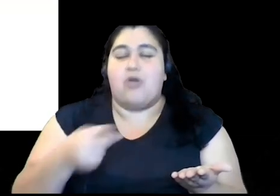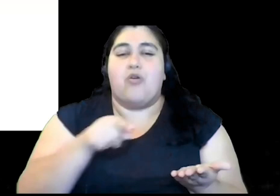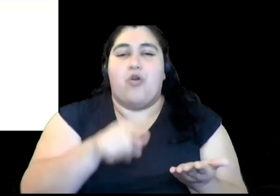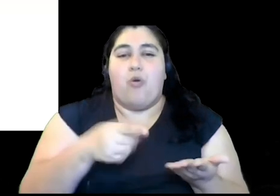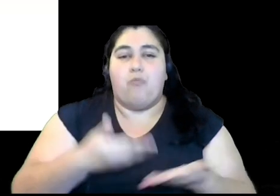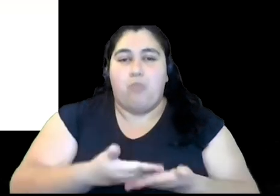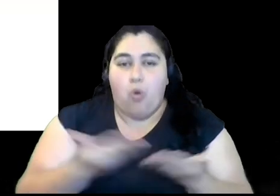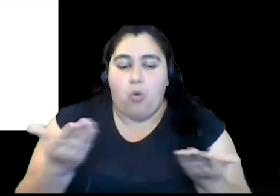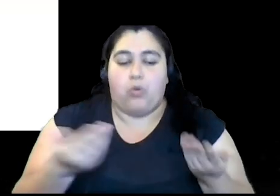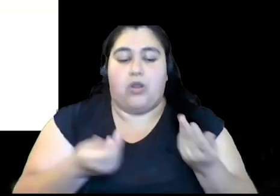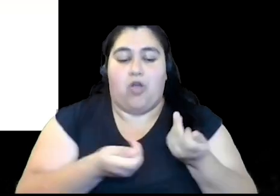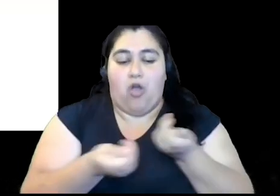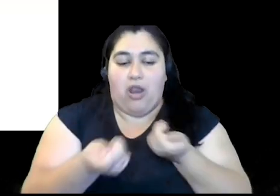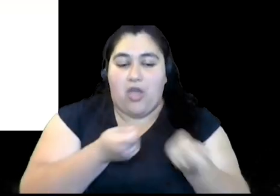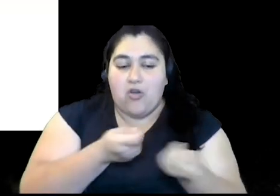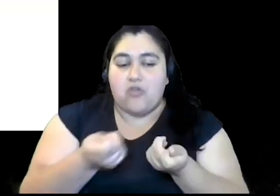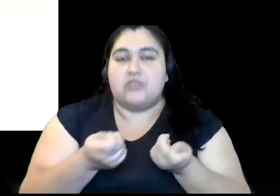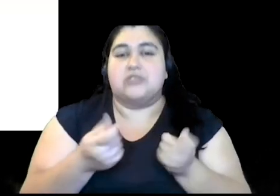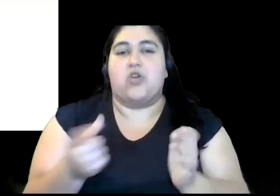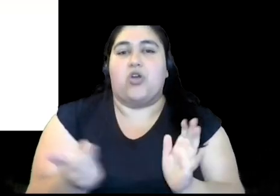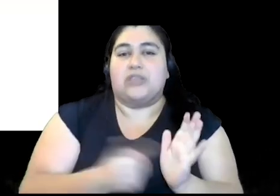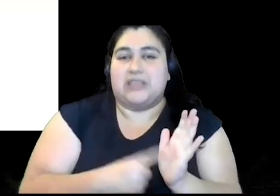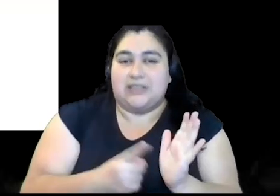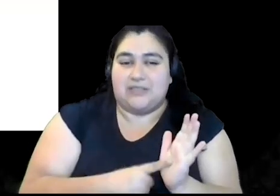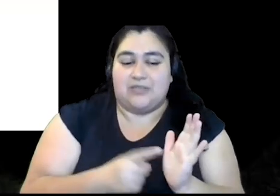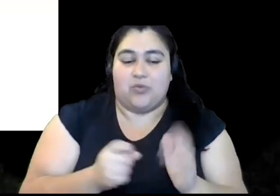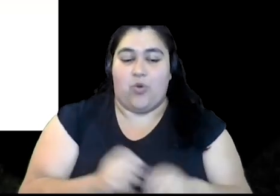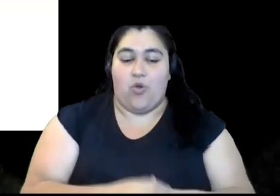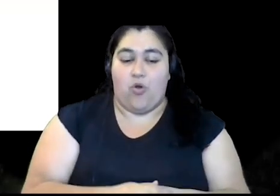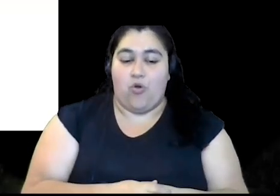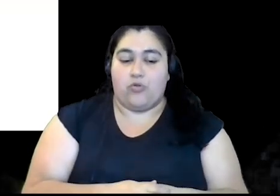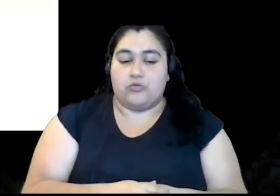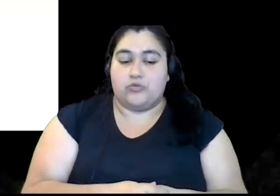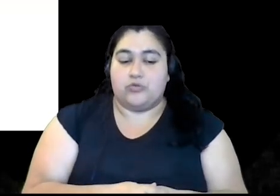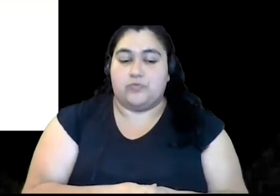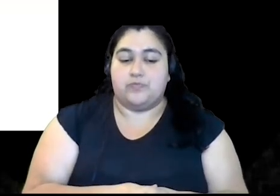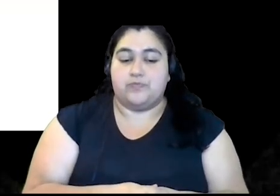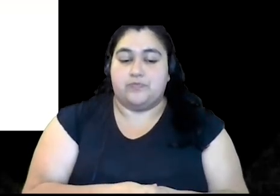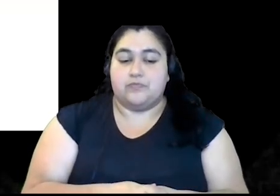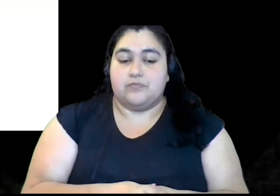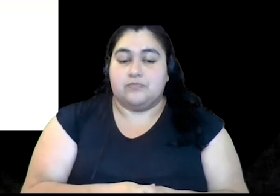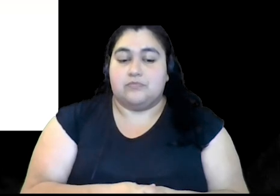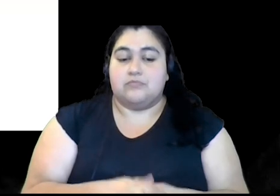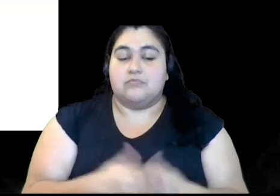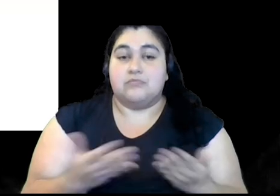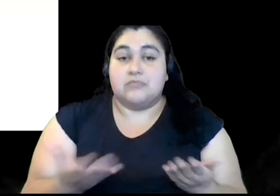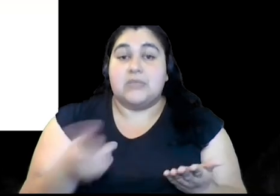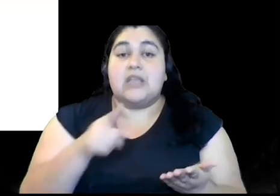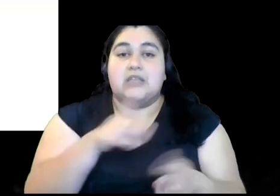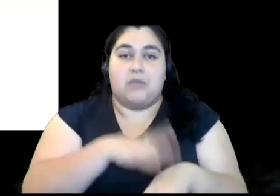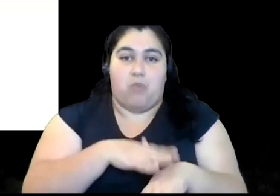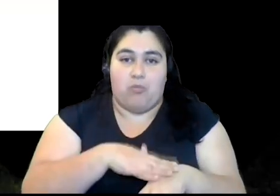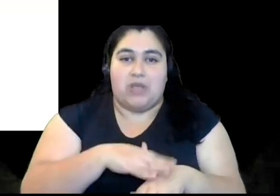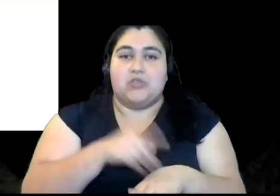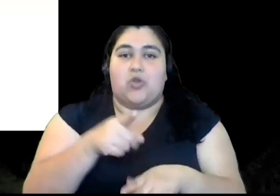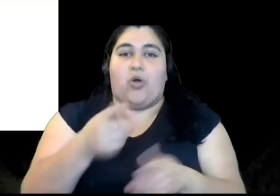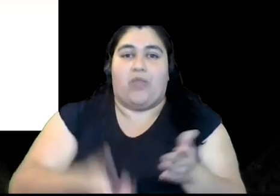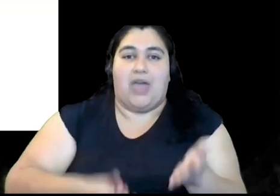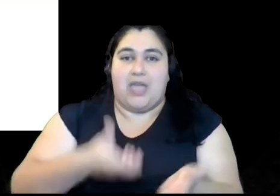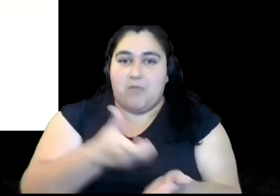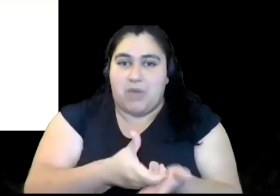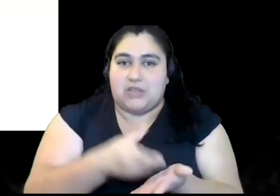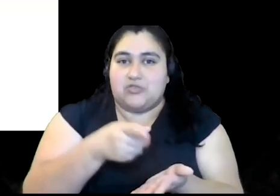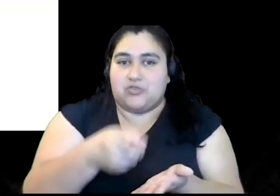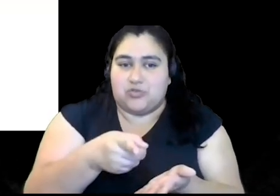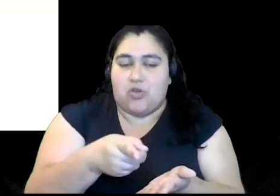obligaciones negociables, títulos de fideicomisos financieros o títulos de fondos comunes de inversión